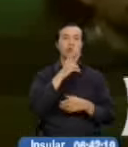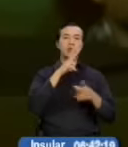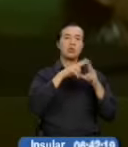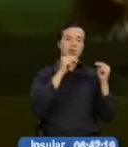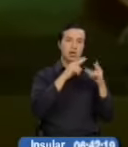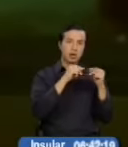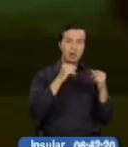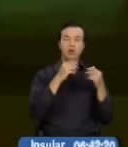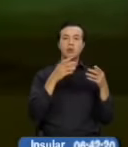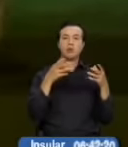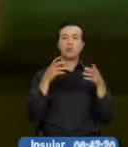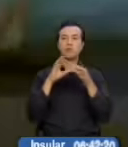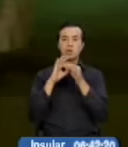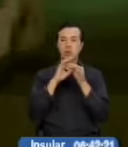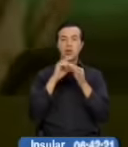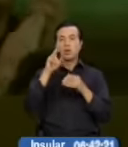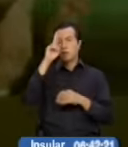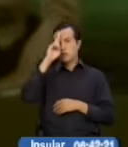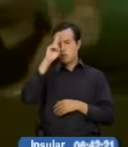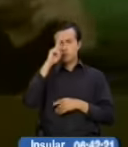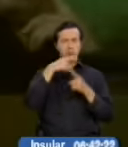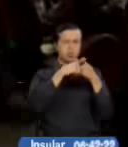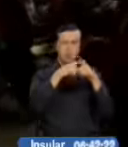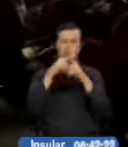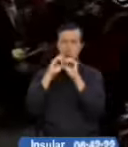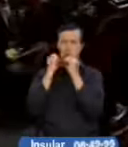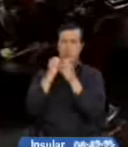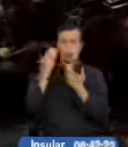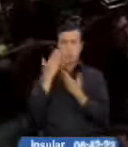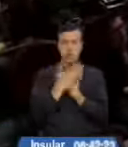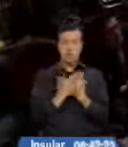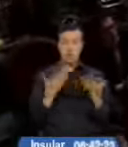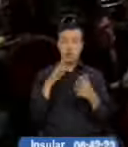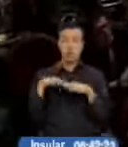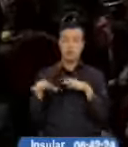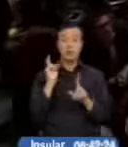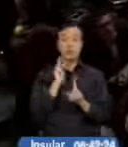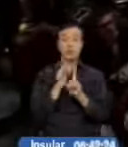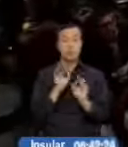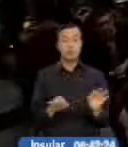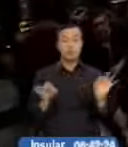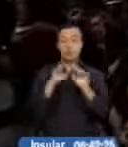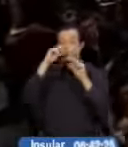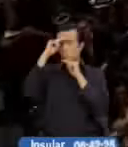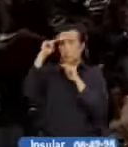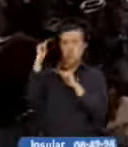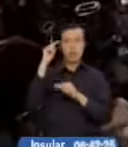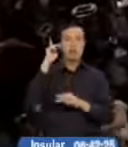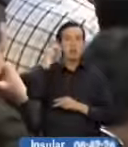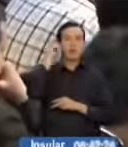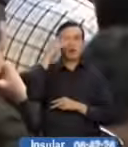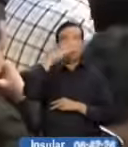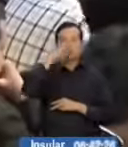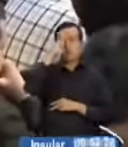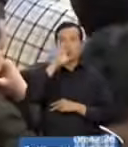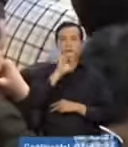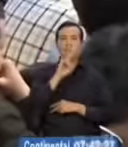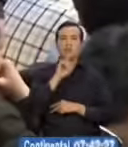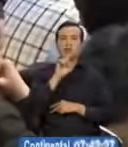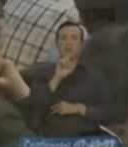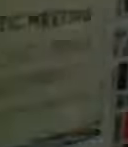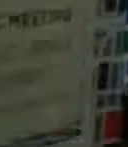Nicaragua, Frente Amplio de Uruguay, entre otros. Una de las actividades más destacadas será un homenaje al líder cubano Fidel Castro.